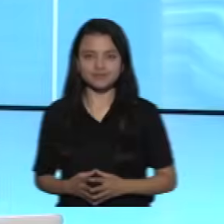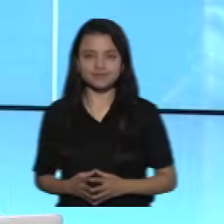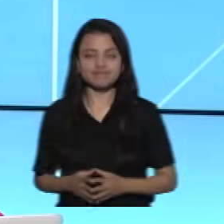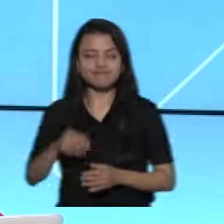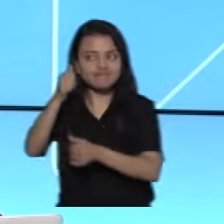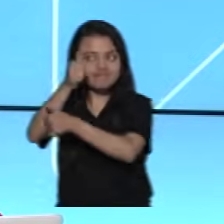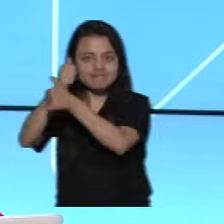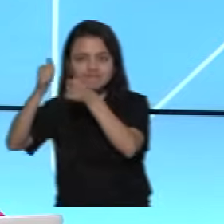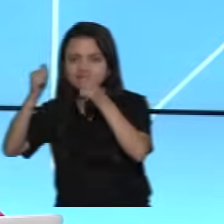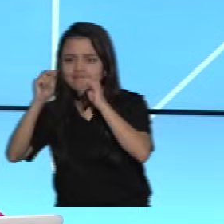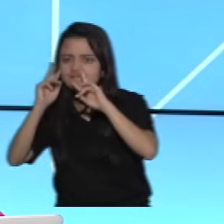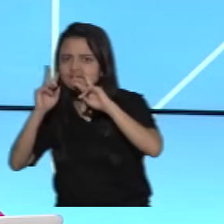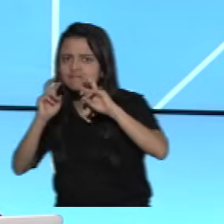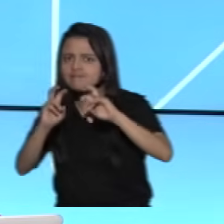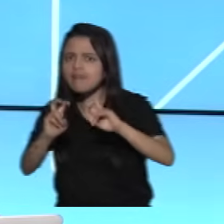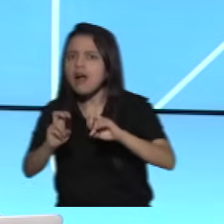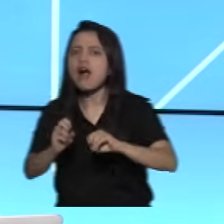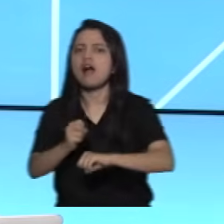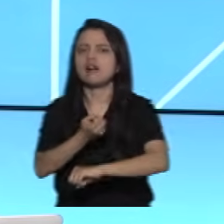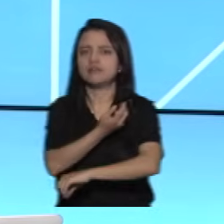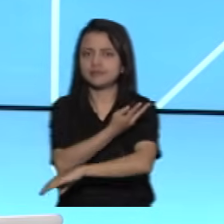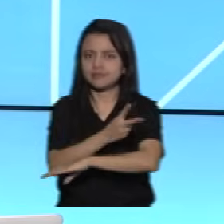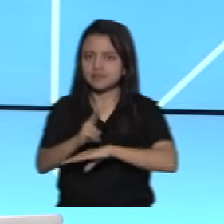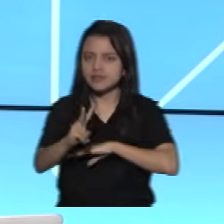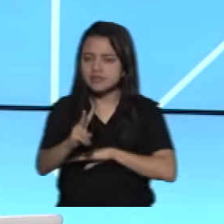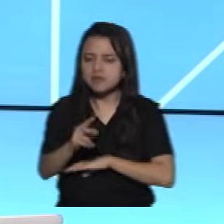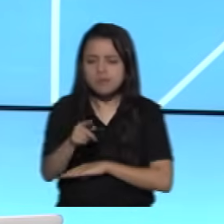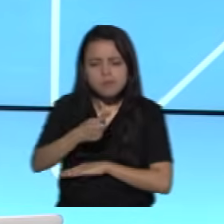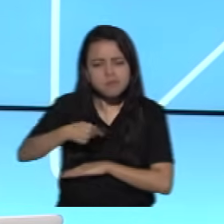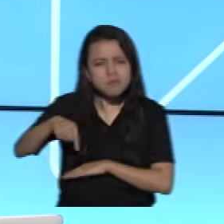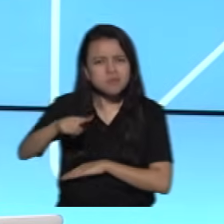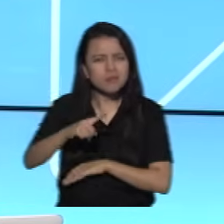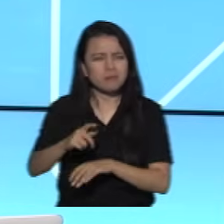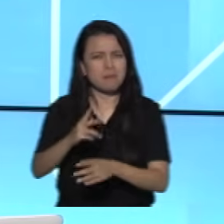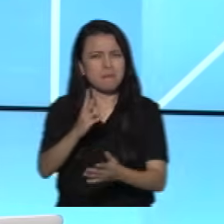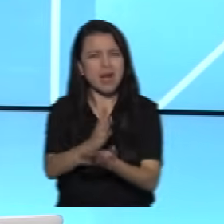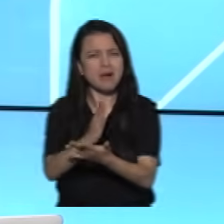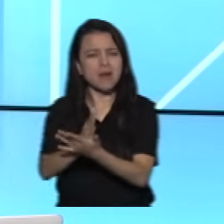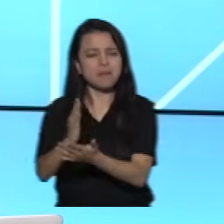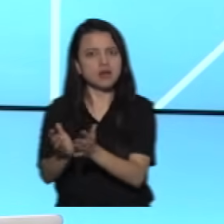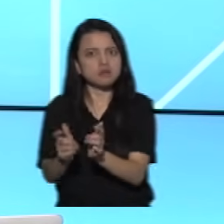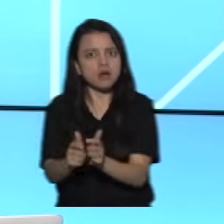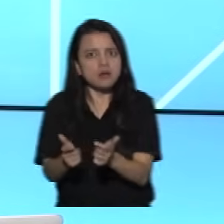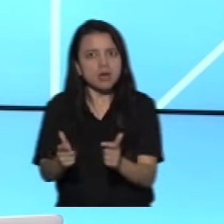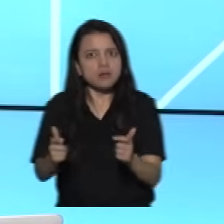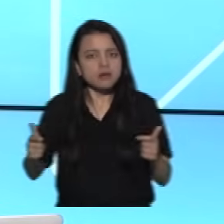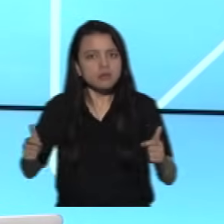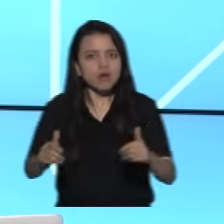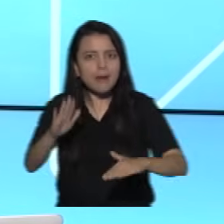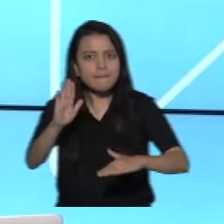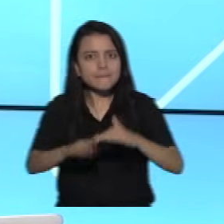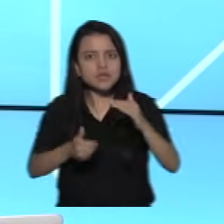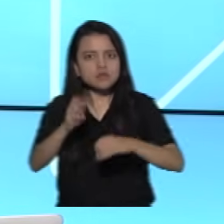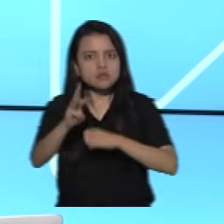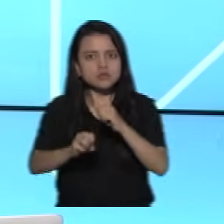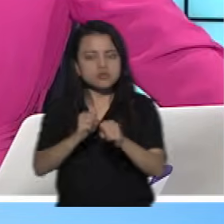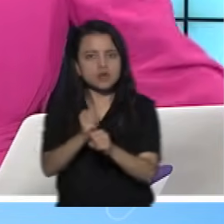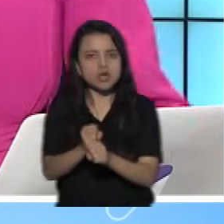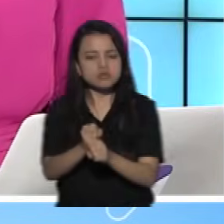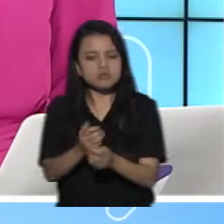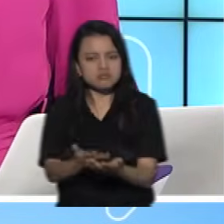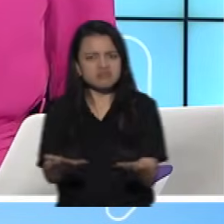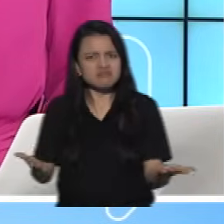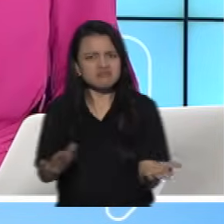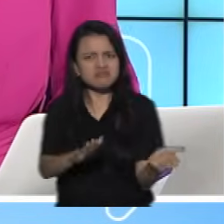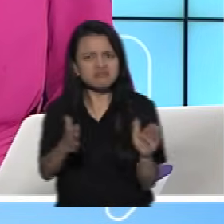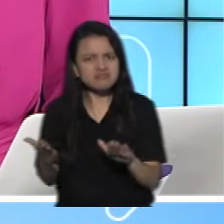Las autoridades en el Valle del Cauca investigan las causas por las que se han incrementado los homicidios de menores de edad en el departamento. Valentina